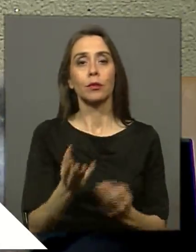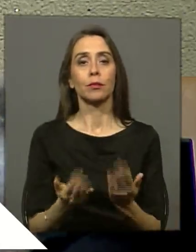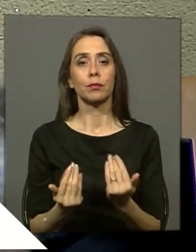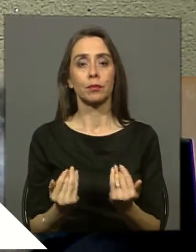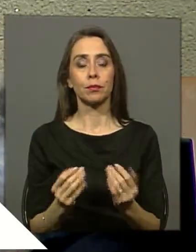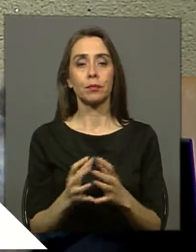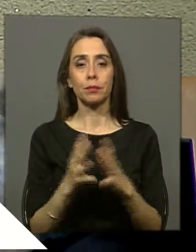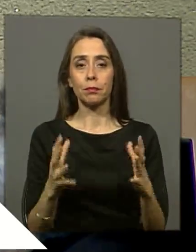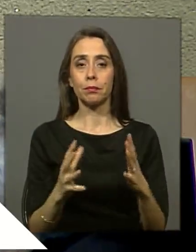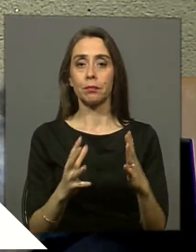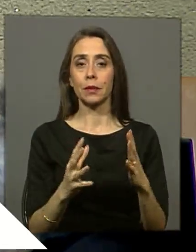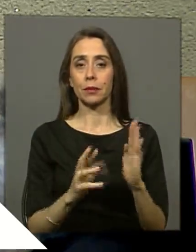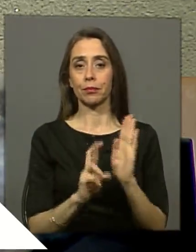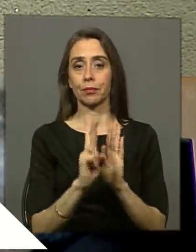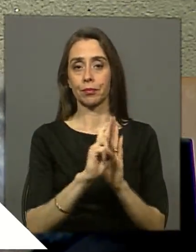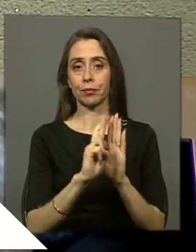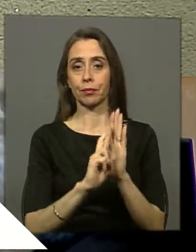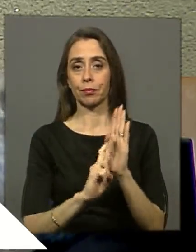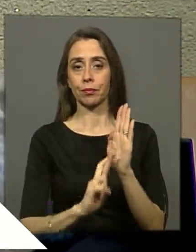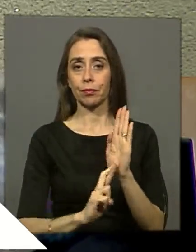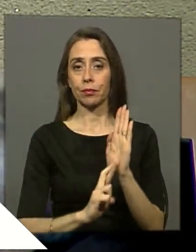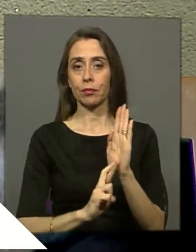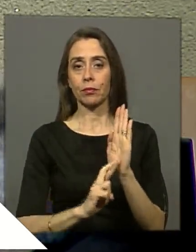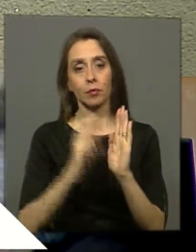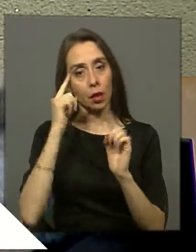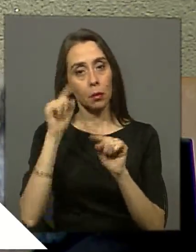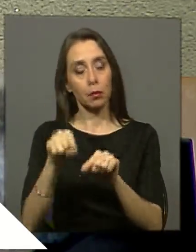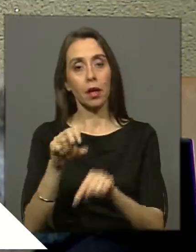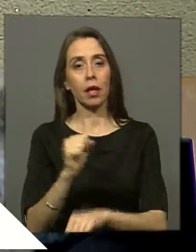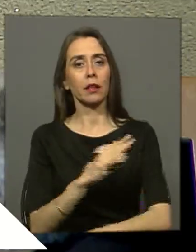mayor regulación a las AFP